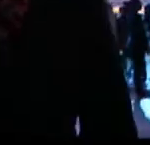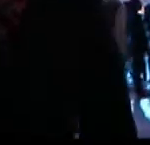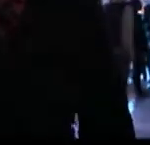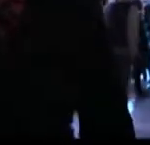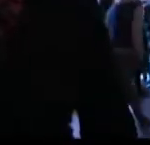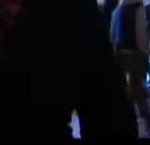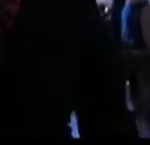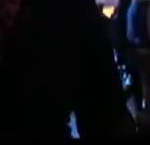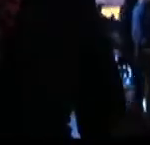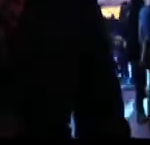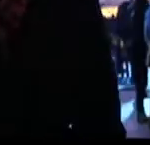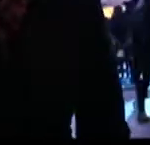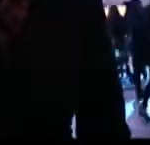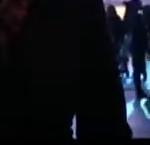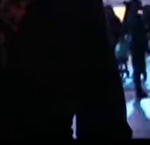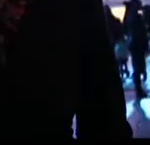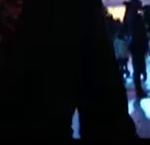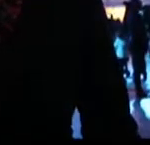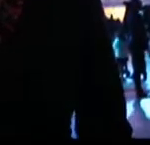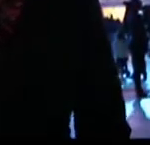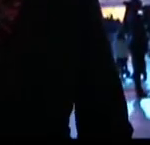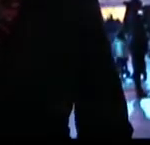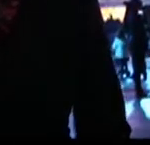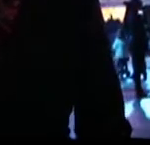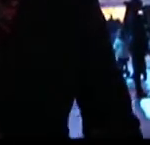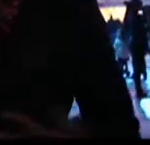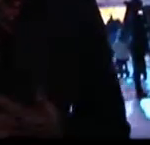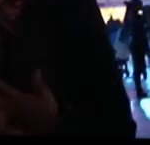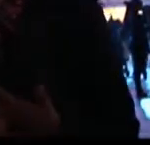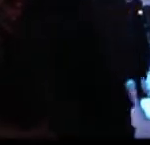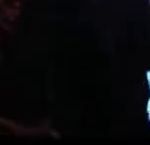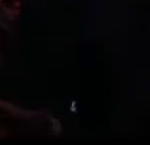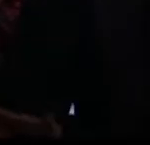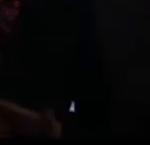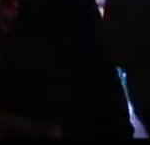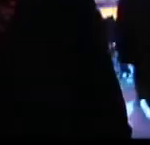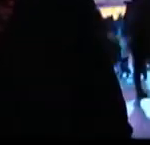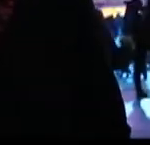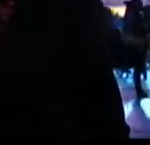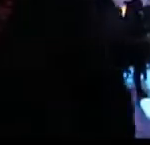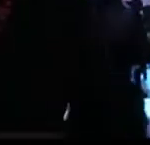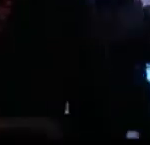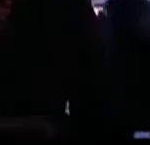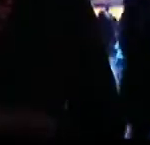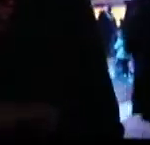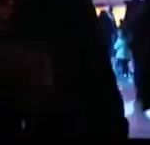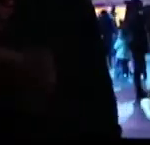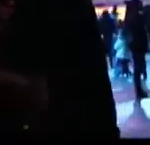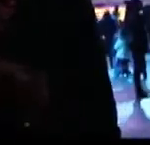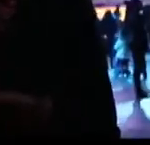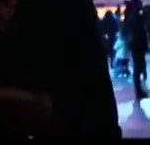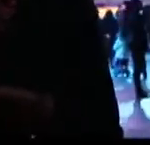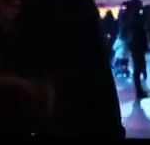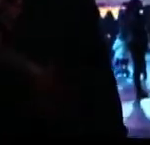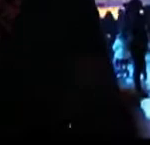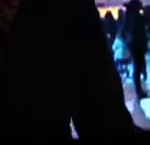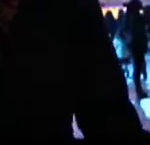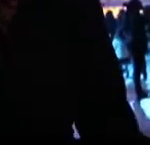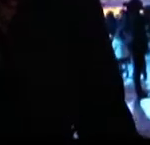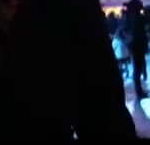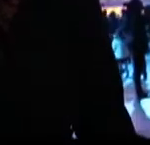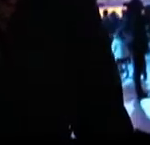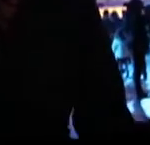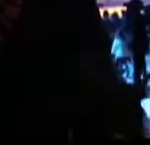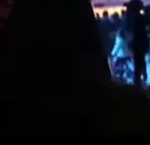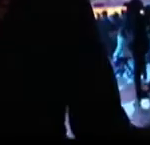volando, que no he sentido porque he aprendido mucho, he conocido personas muy interesantes y ha sido muy gratificante la convivencia